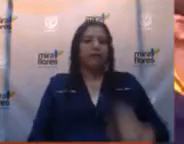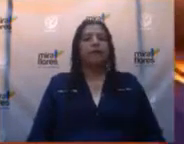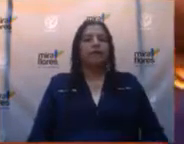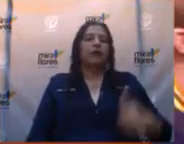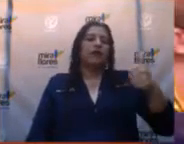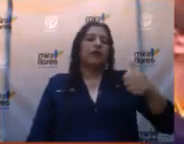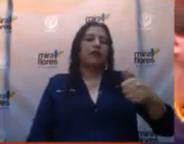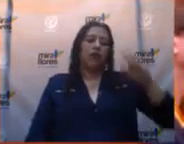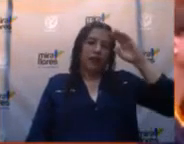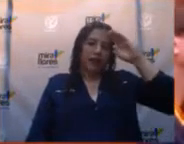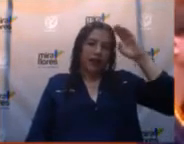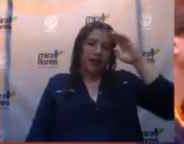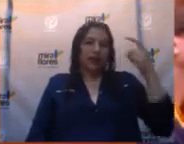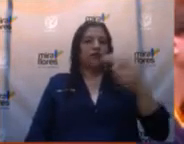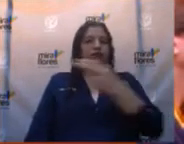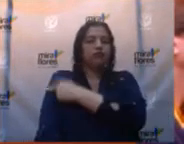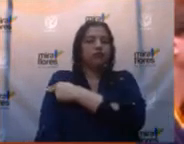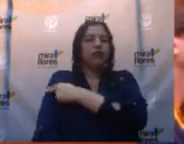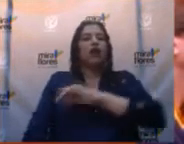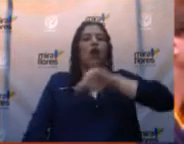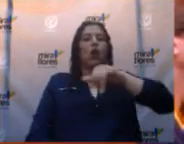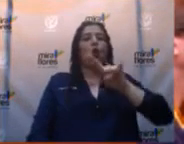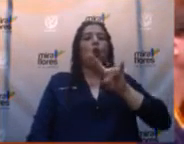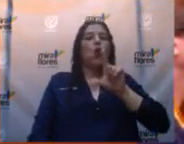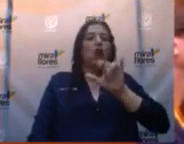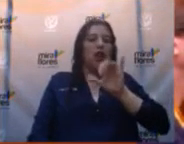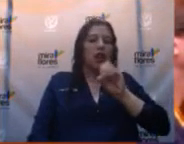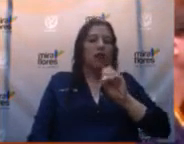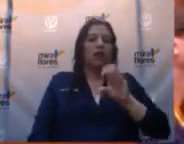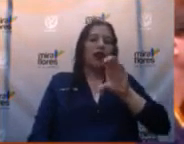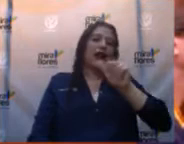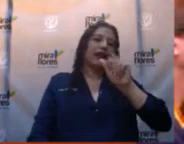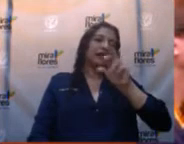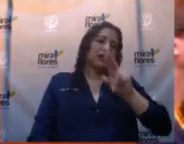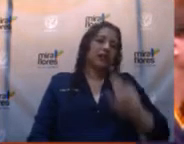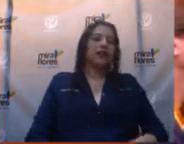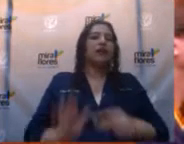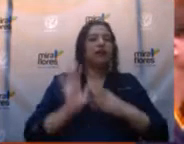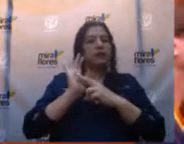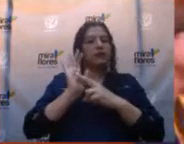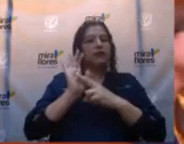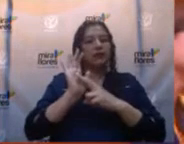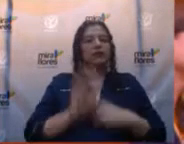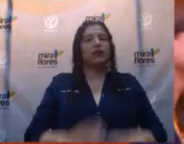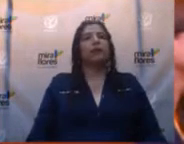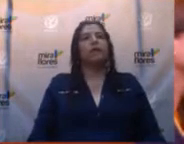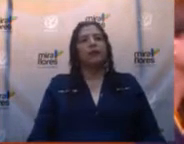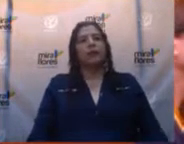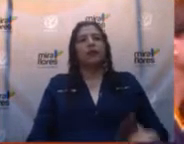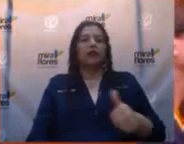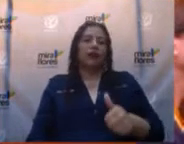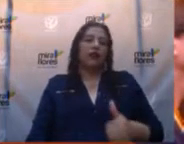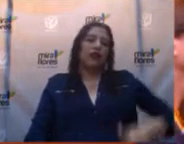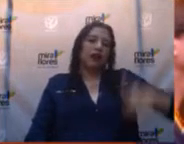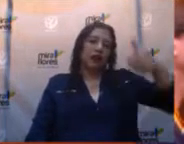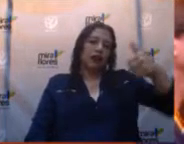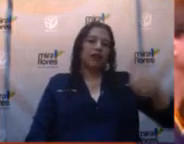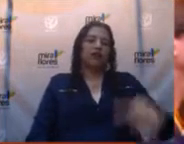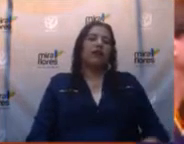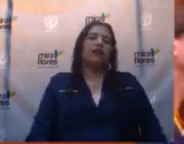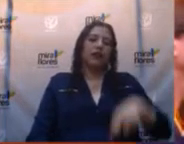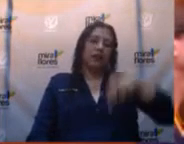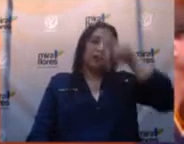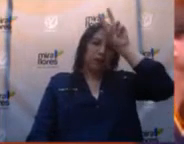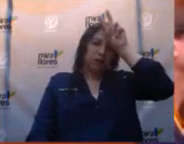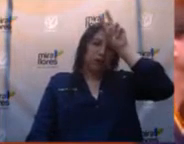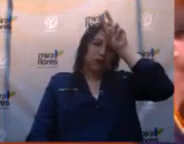Brigada Ejército del Perú, Julio Castañeda Segarra, en representación del señor comandante general del Ejército del